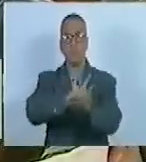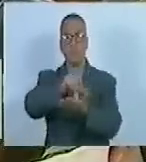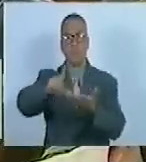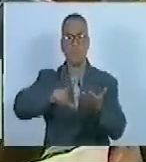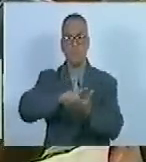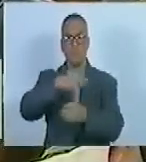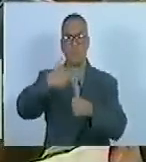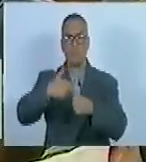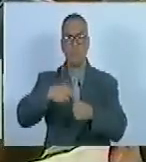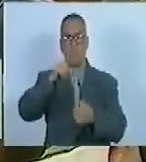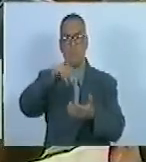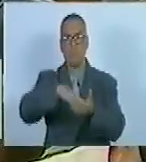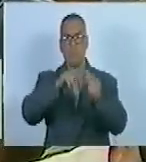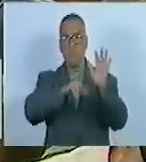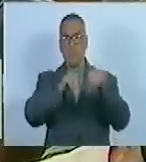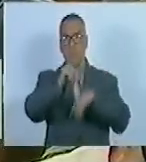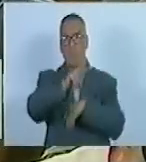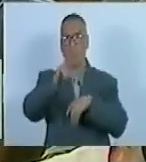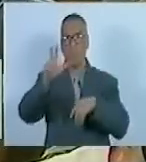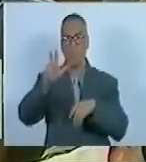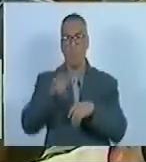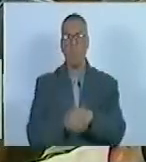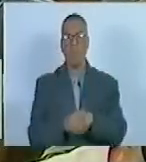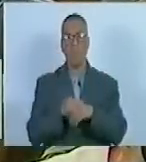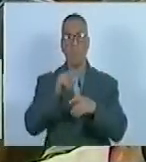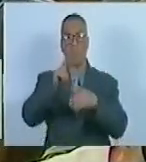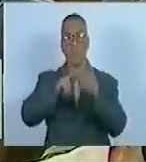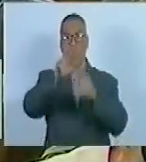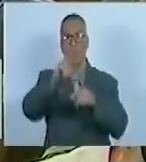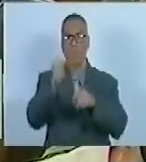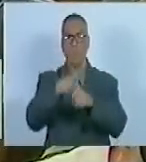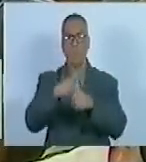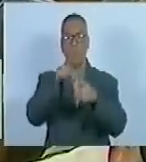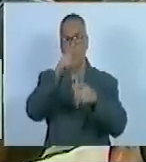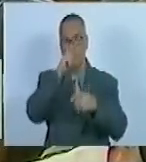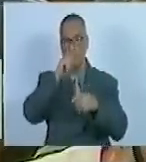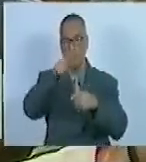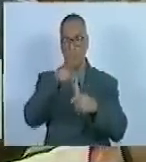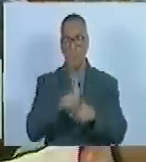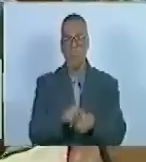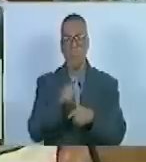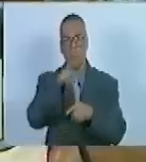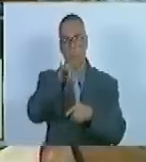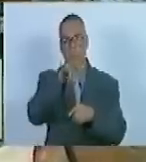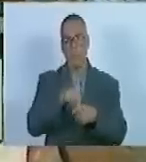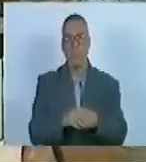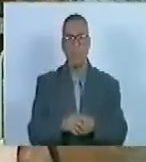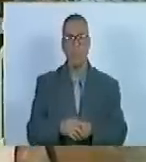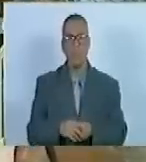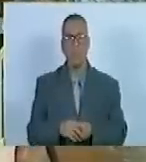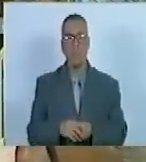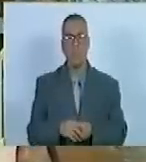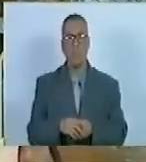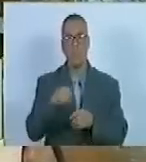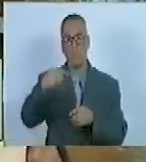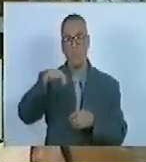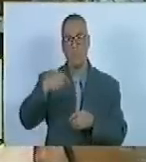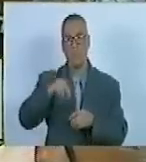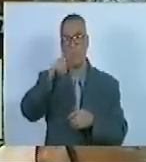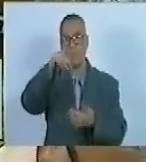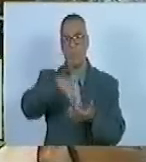el 24 de julio de 1823, 3 de agosto de ese mismo año la capitulación y en noviembre